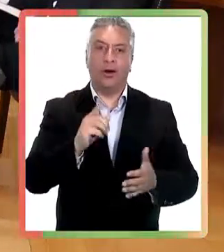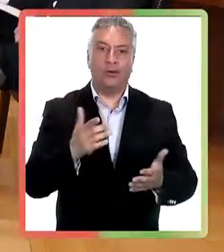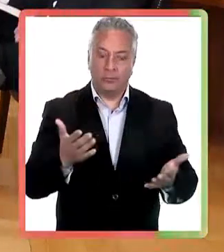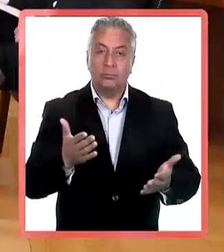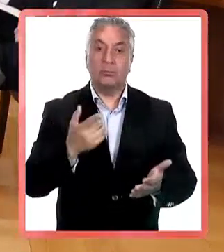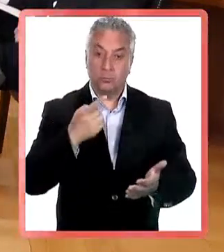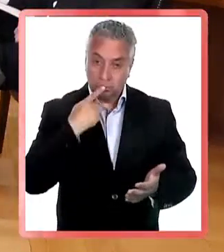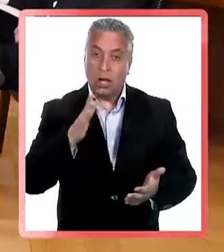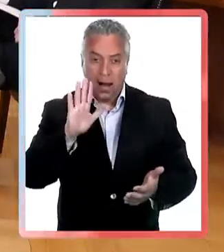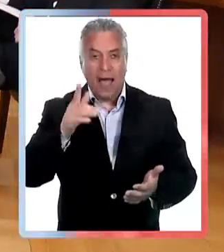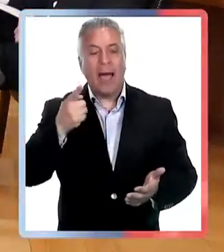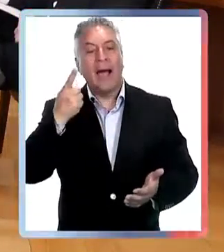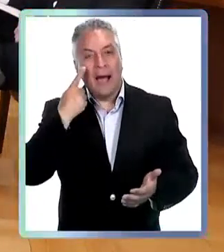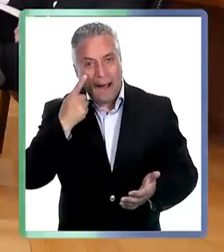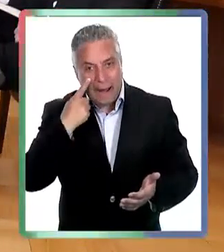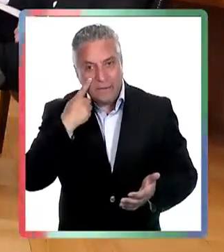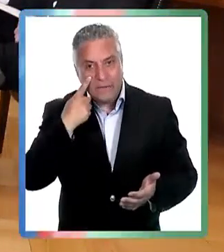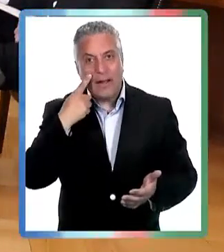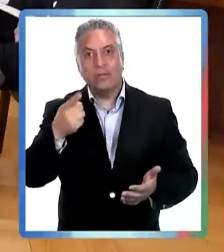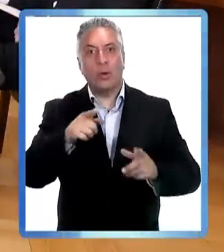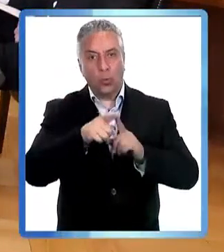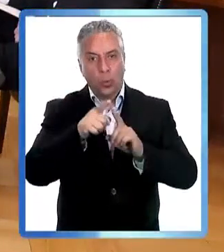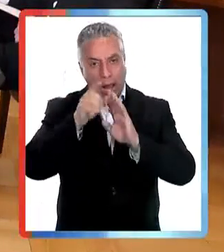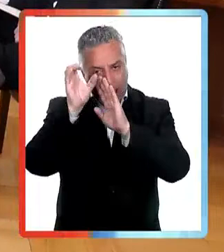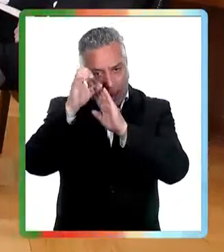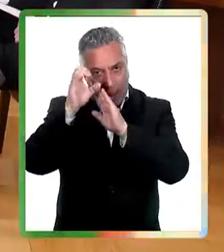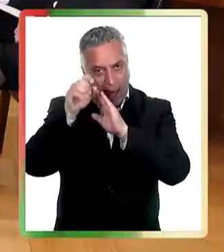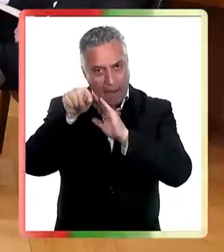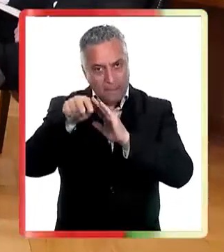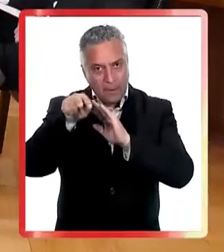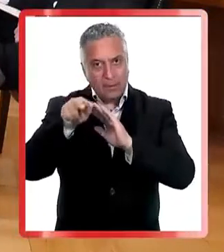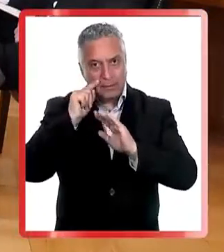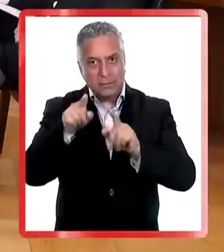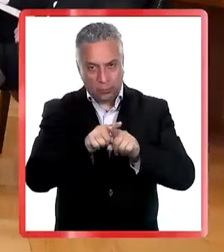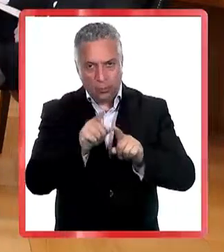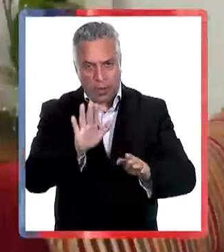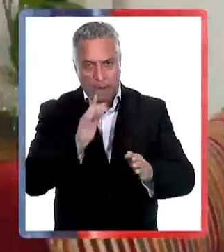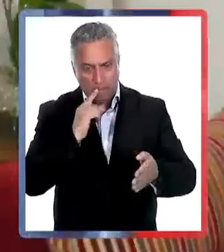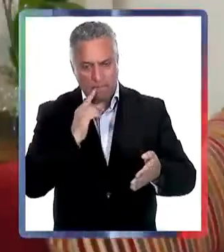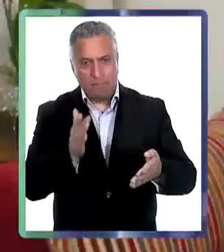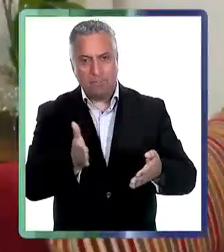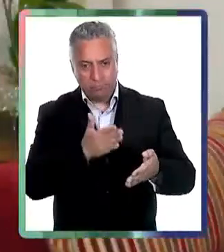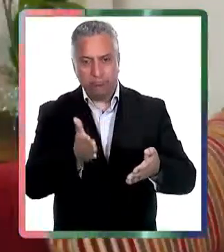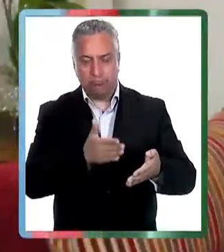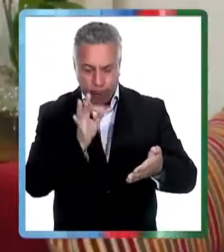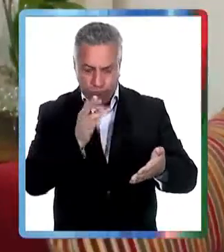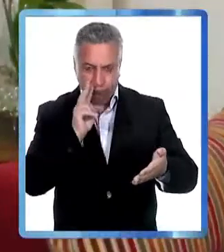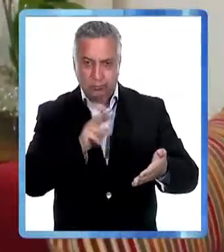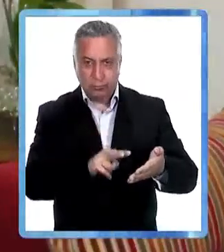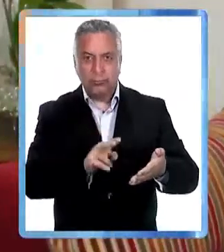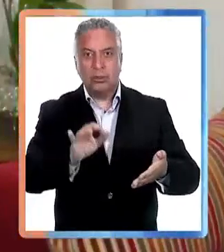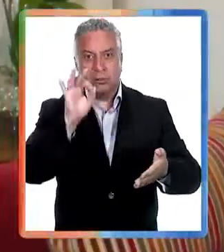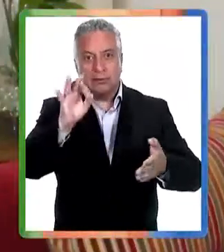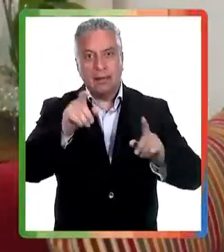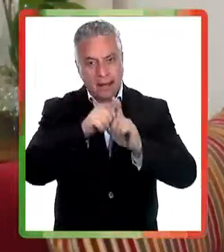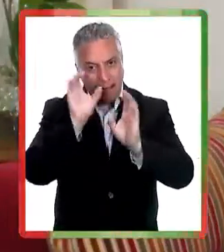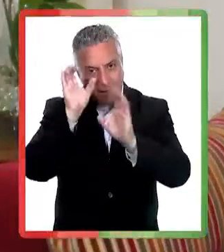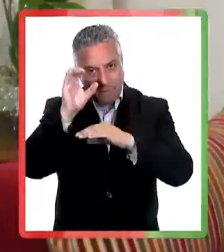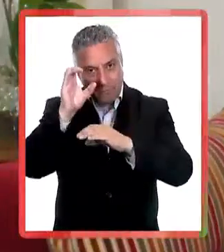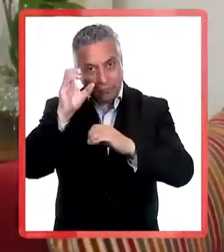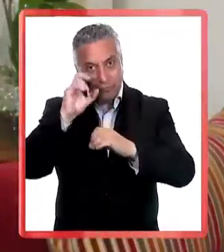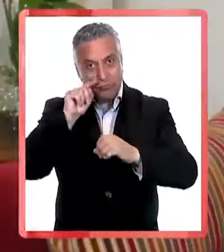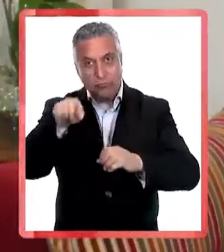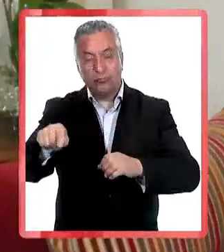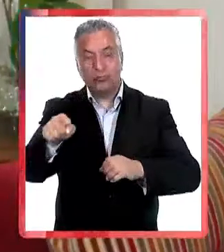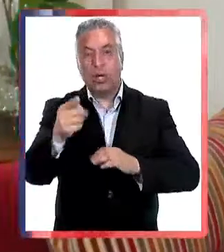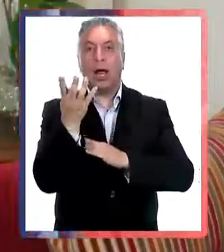tanto? Así que vamos a ver la camarita en particular. Claro, televigilancia